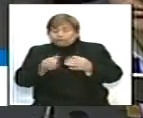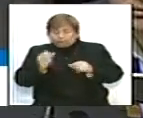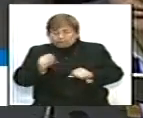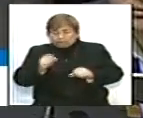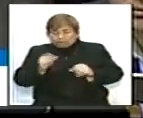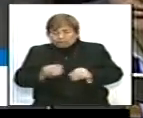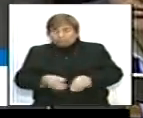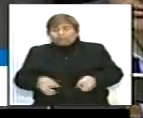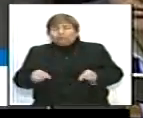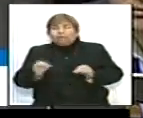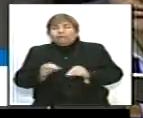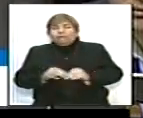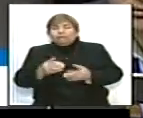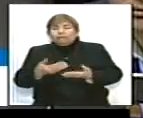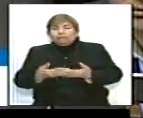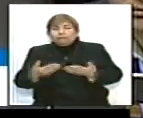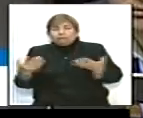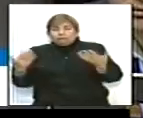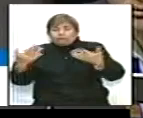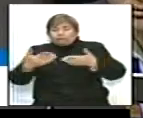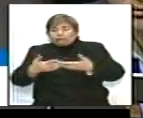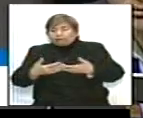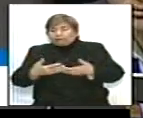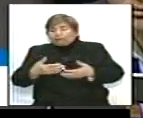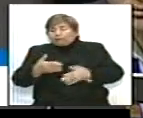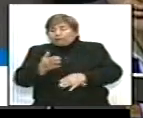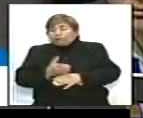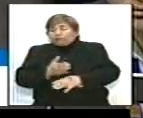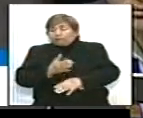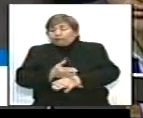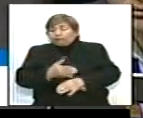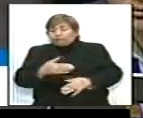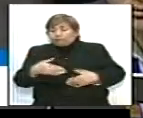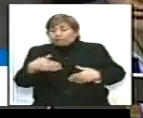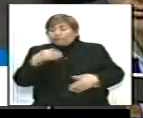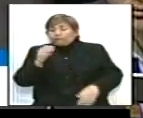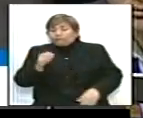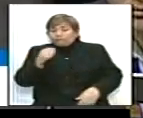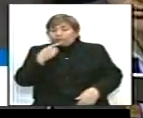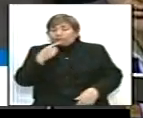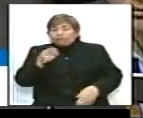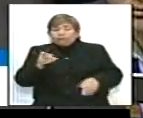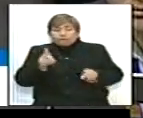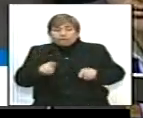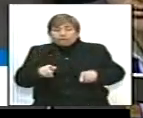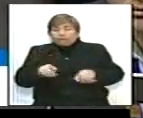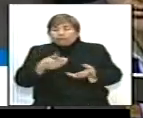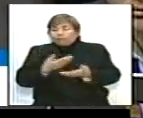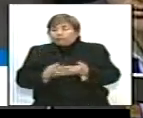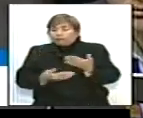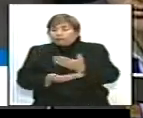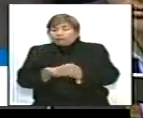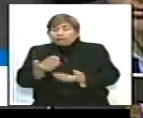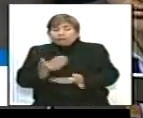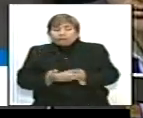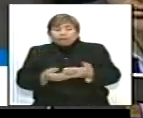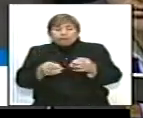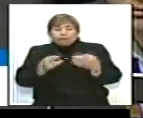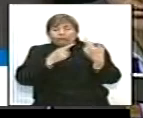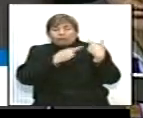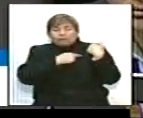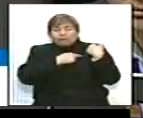importante. Y nosotros como Alianza para el Progreso sí la respaldamos siempre y cuando vaya de la mano con la